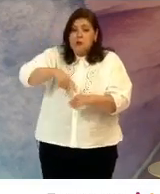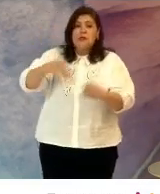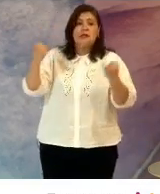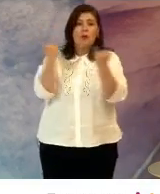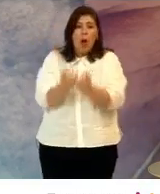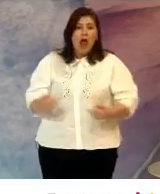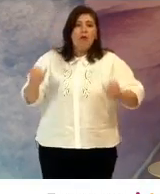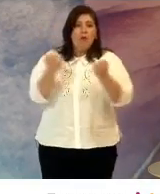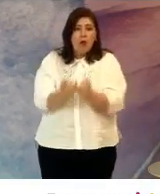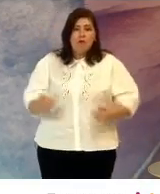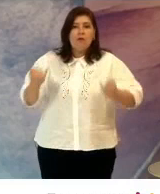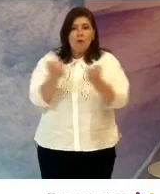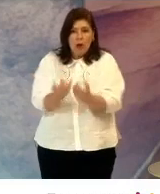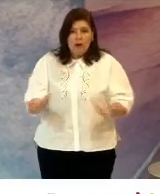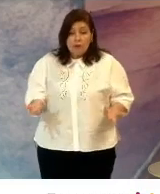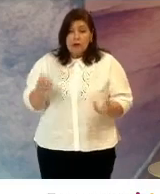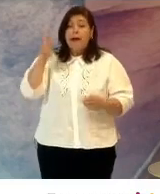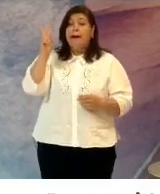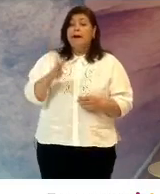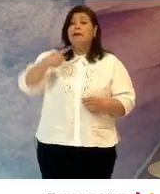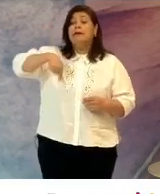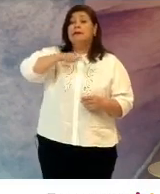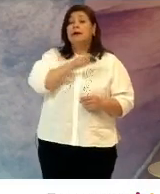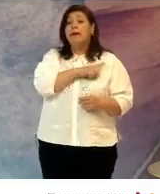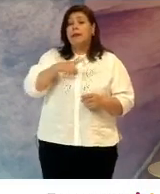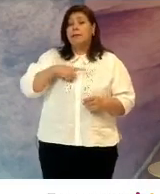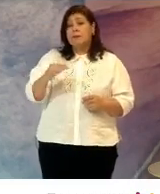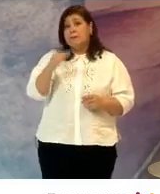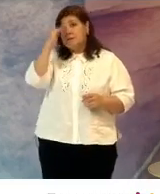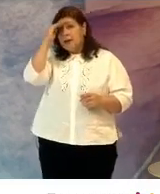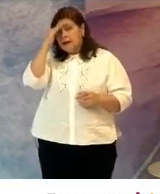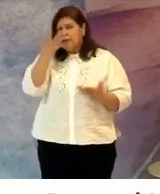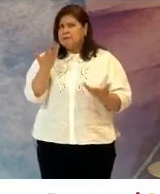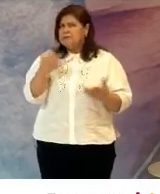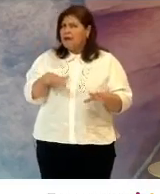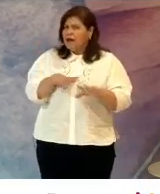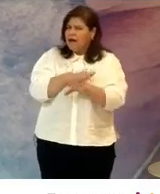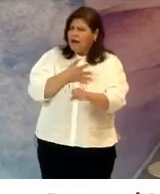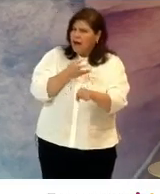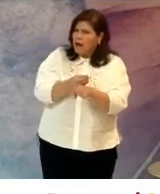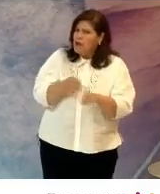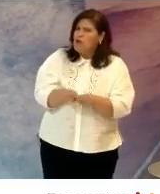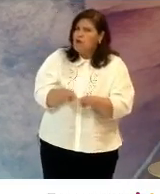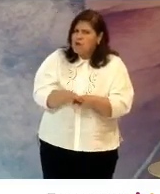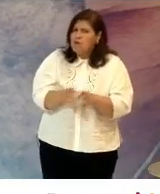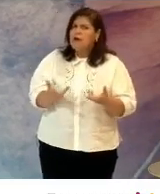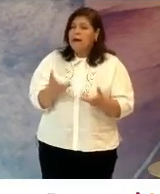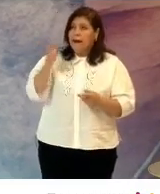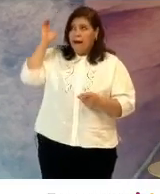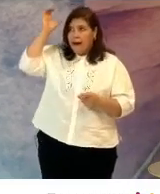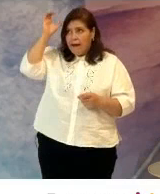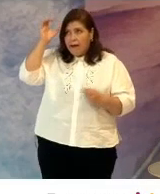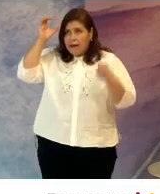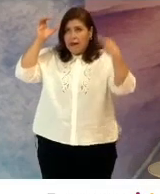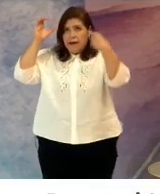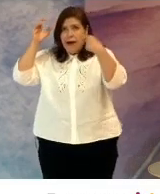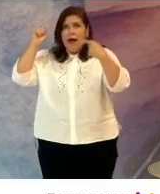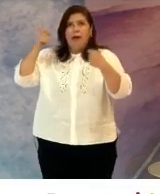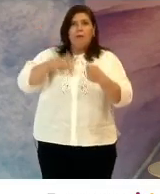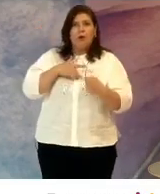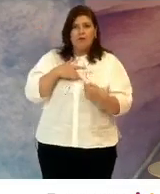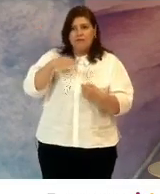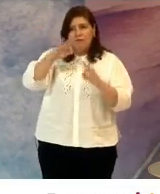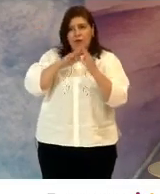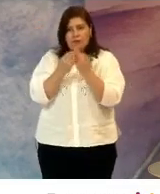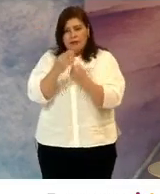la pregunta real es cómo podemos cambiar esto y cómo podemos transformar la conciencia y la manera de pensar.